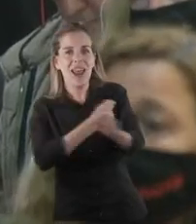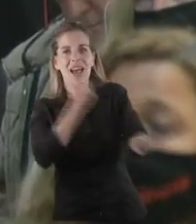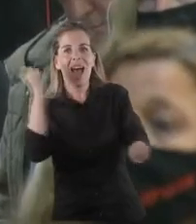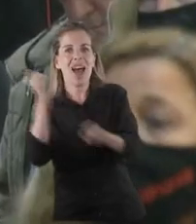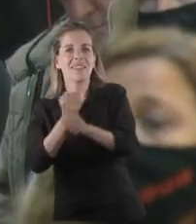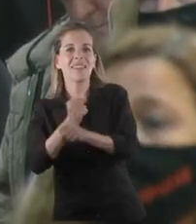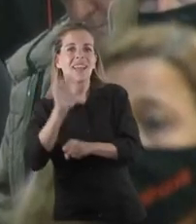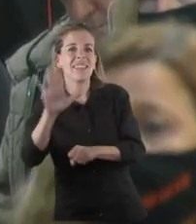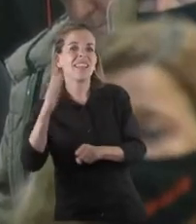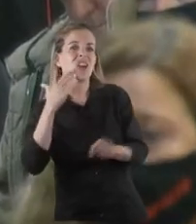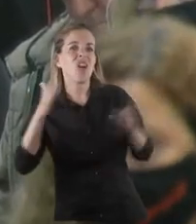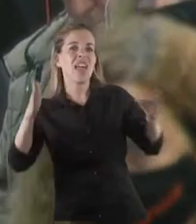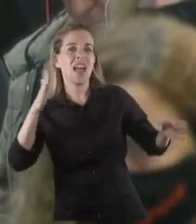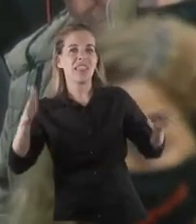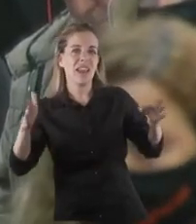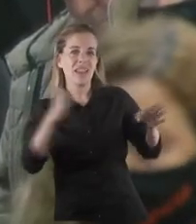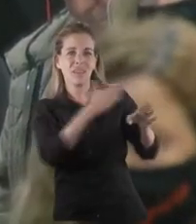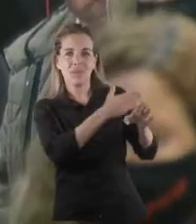tarde.